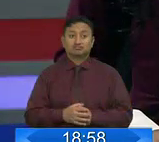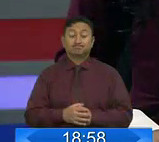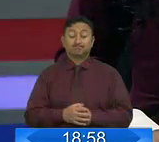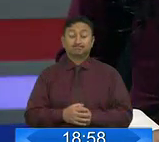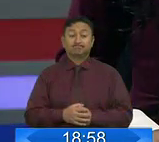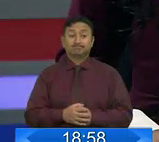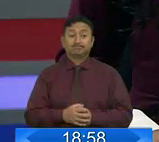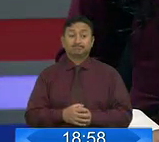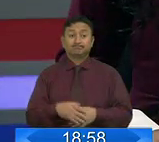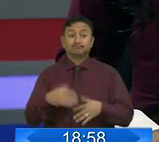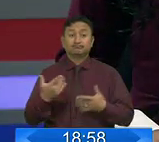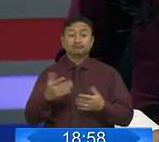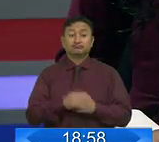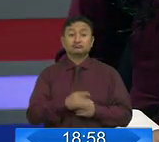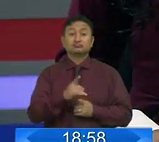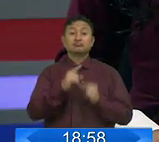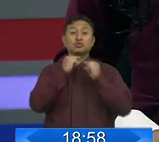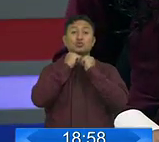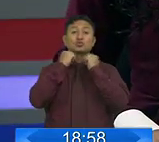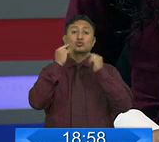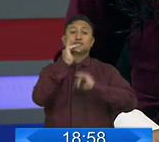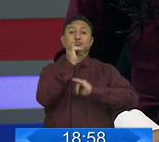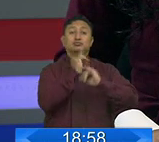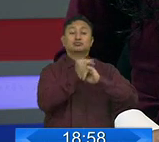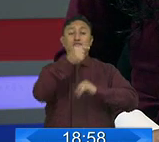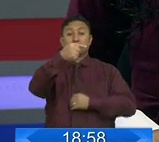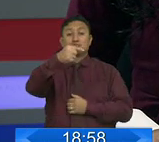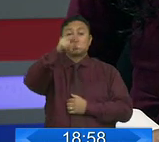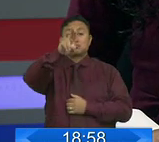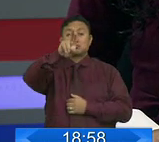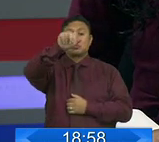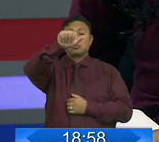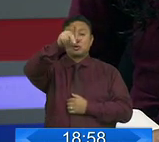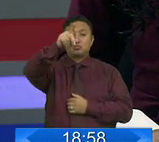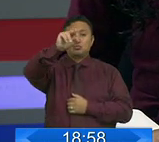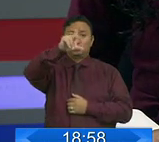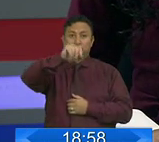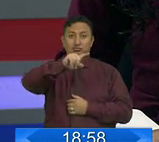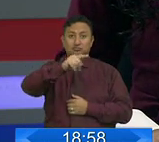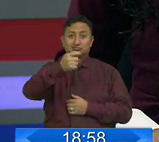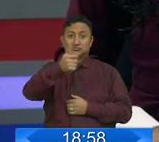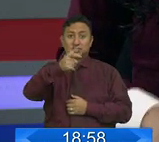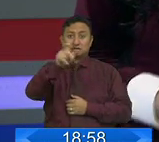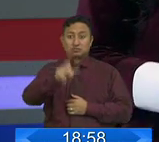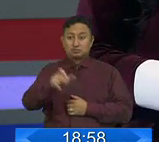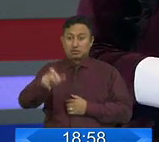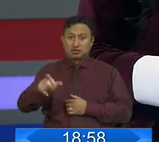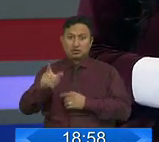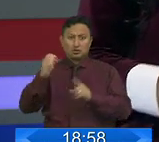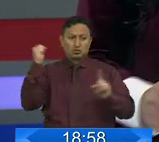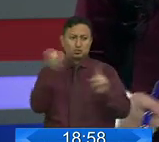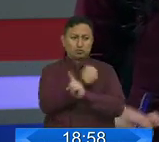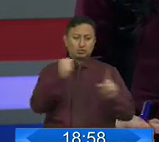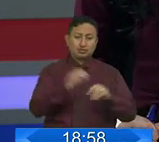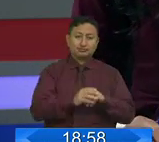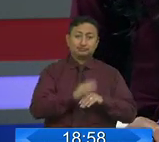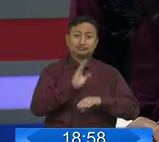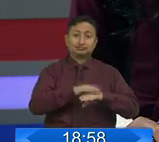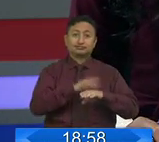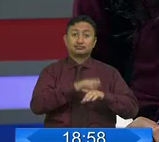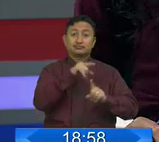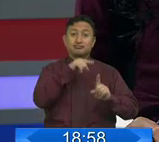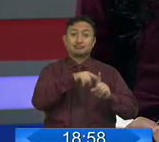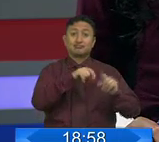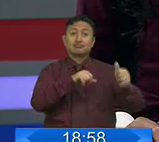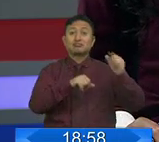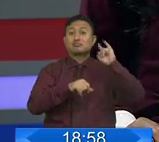Así es, el párroco de la iglesia de Guápulo se salvó de ser linchado por la comunidad. Presuntamente, el religioso intentó manosear a